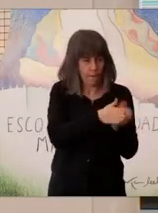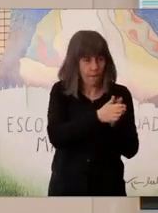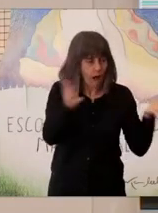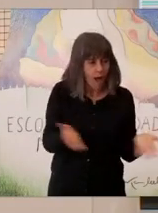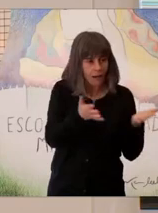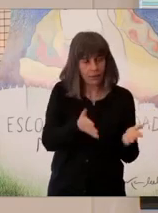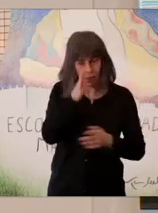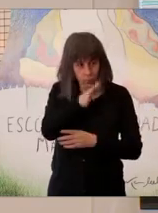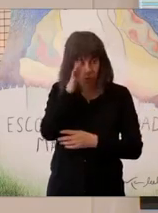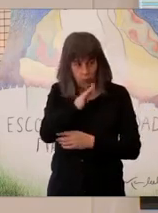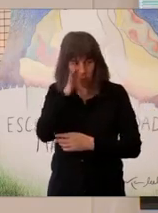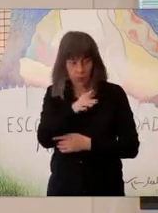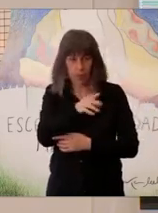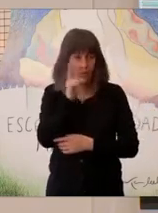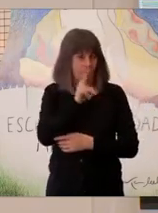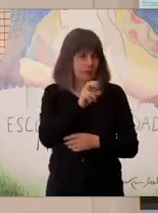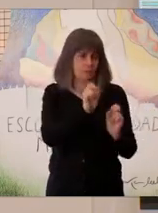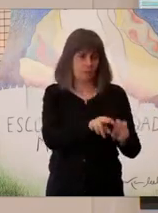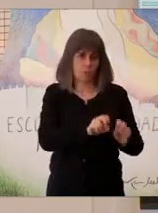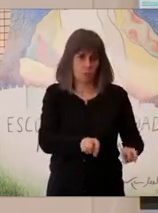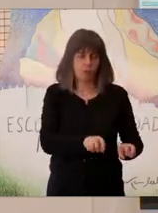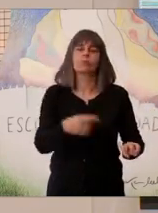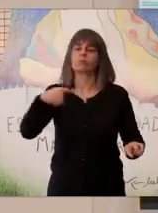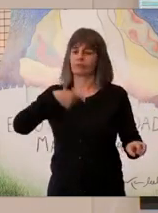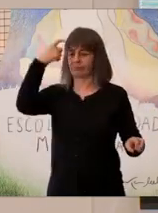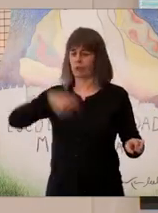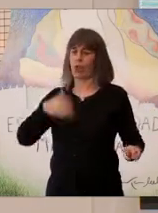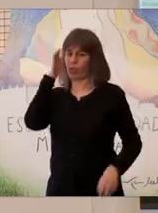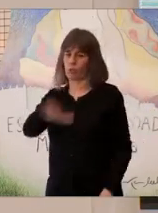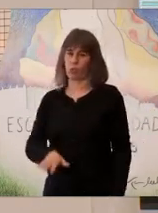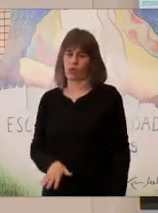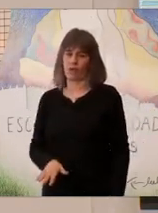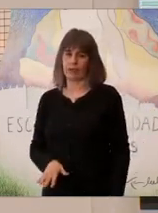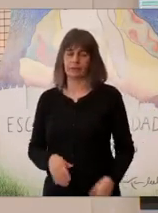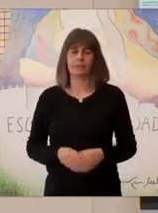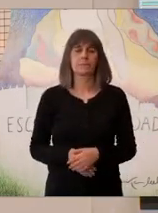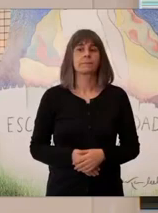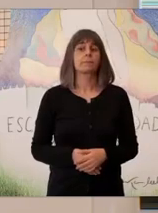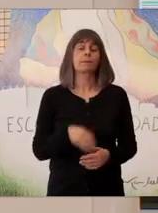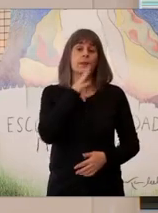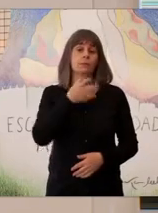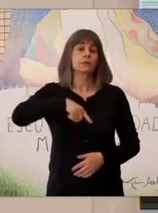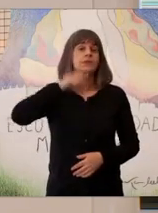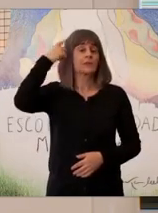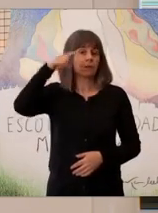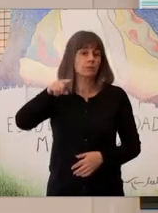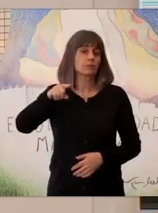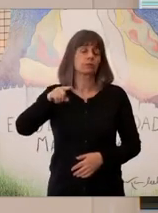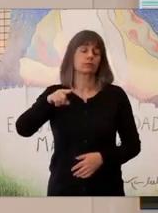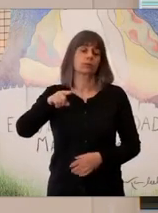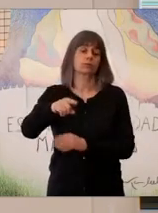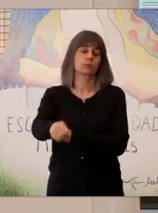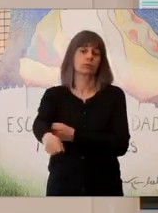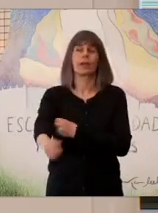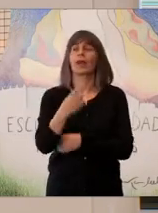cosas van muy mal, denunciar yo. ¿Por qué? Porque sabemos, y tú lo decías anteriormente, nos enfrentamos a,